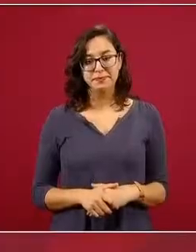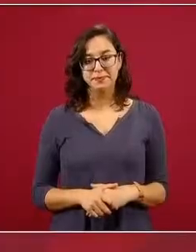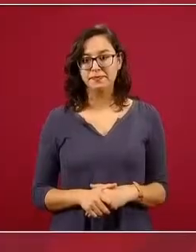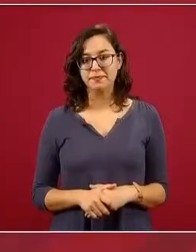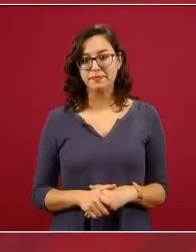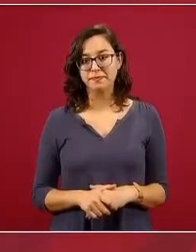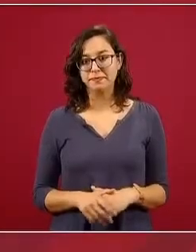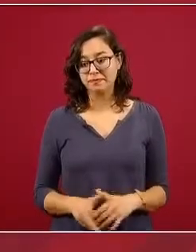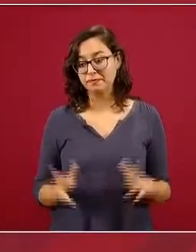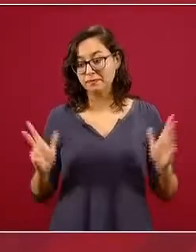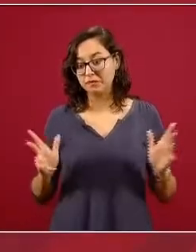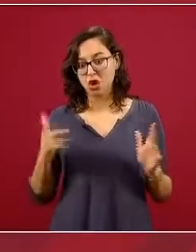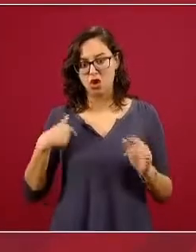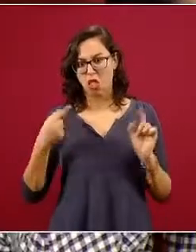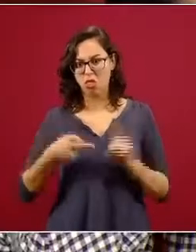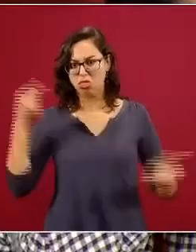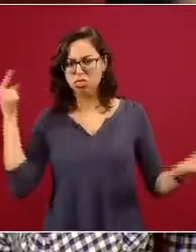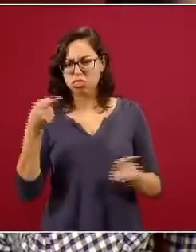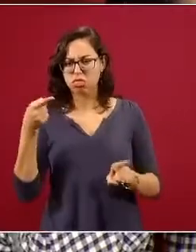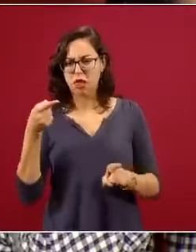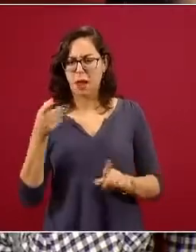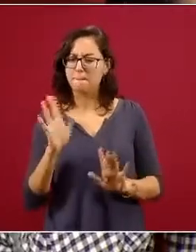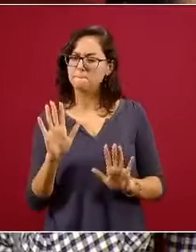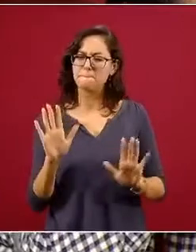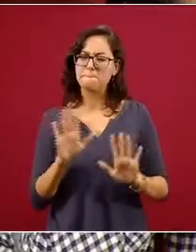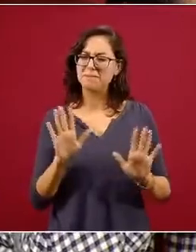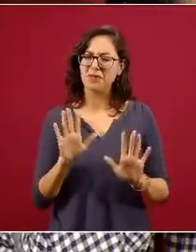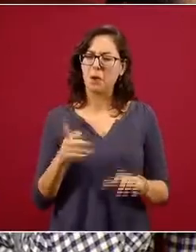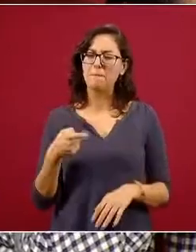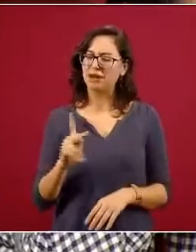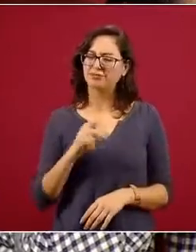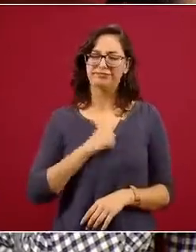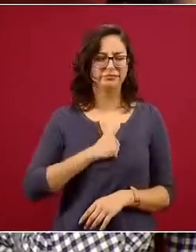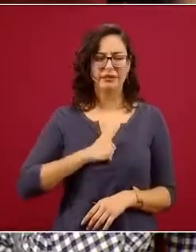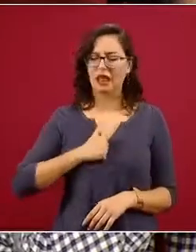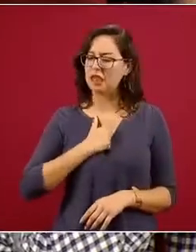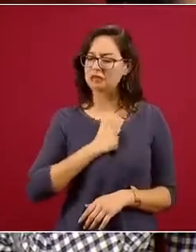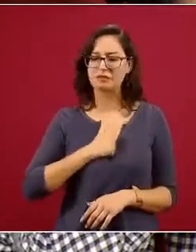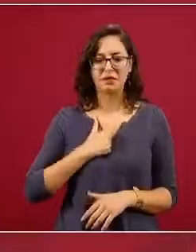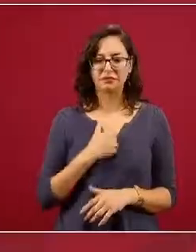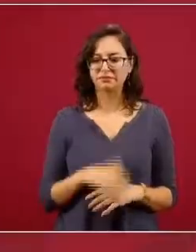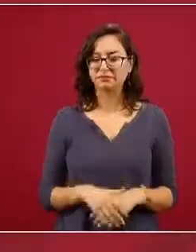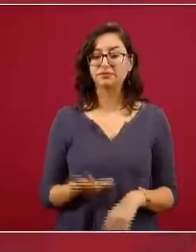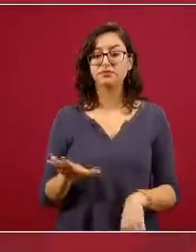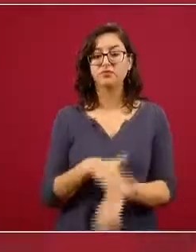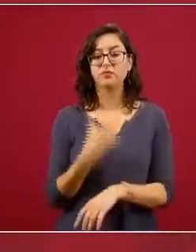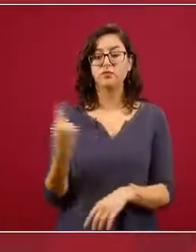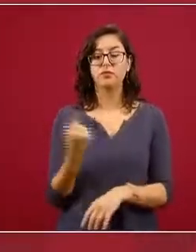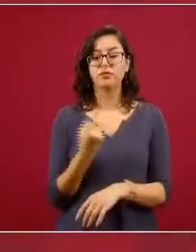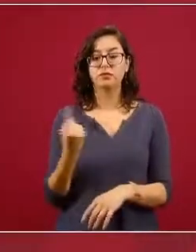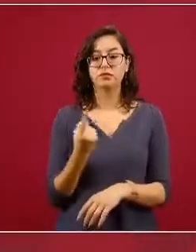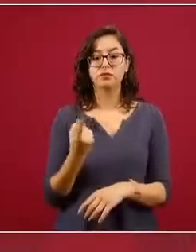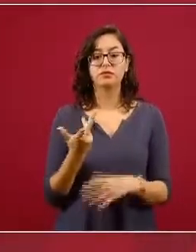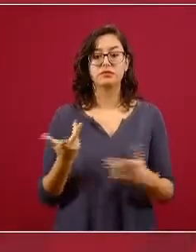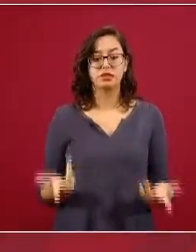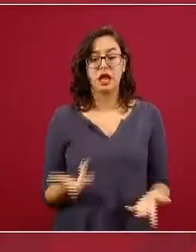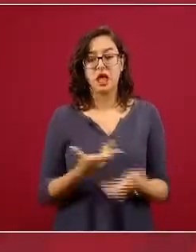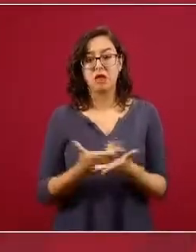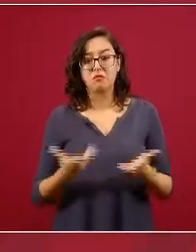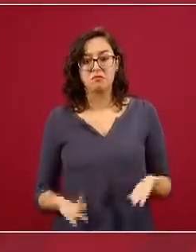se interprete o que se vayan a ofender por mi calificativo, pero digo desafortunado porque vemos